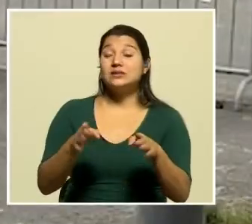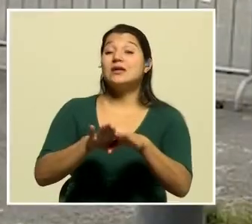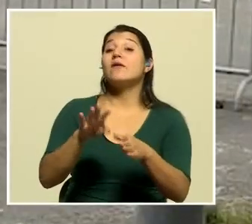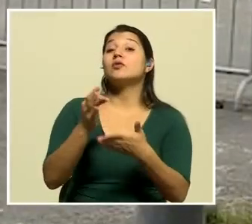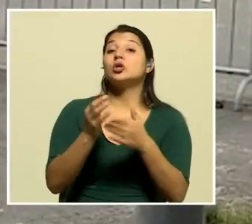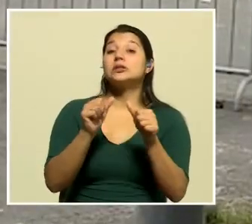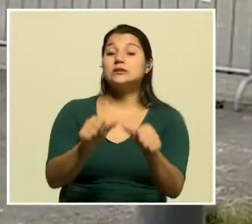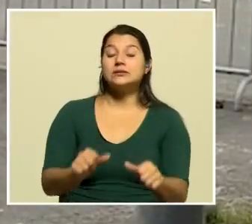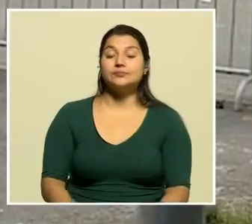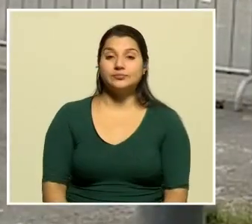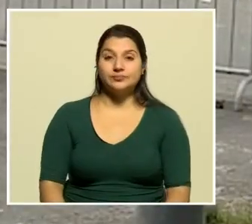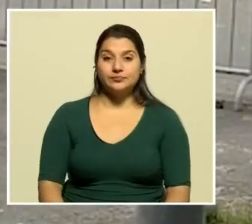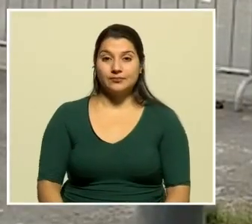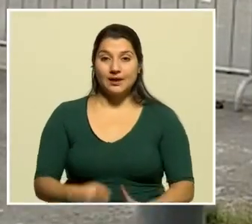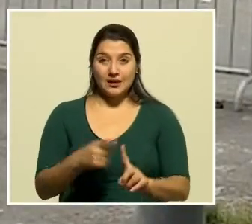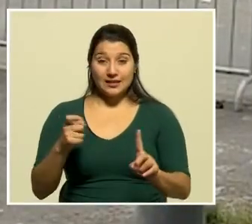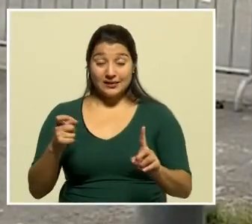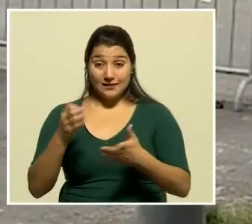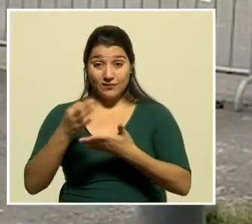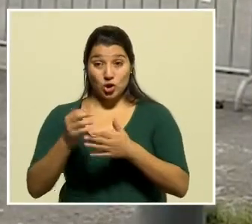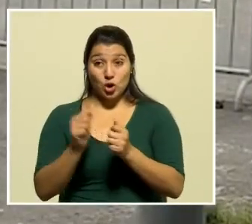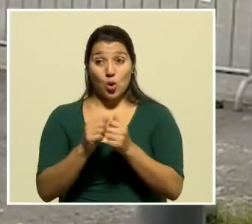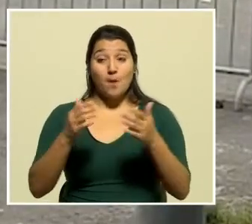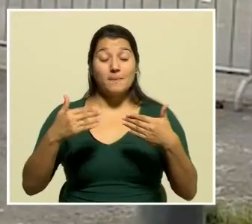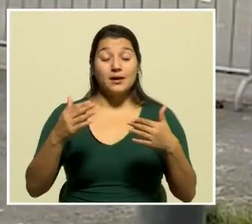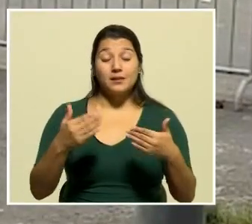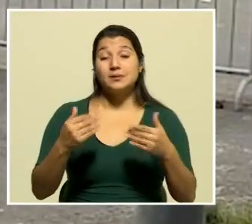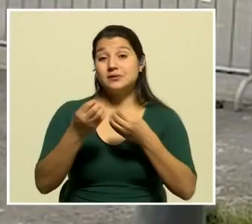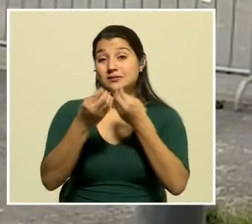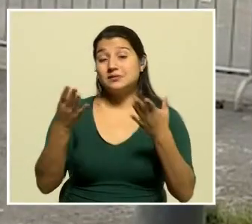continúa. Desde la frontera con Panamá, reportó